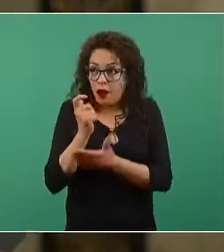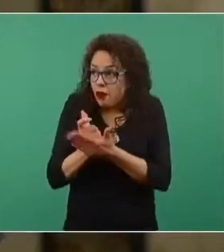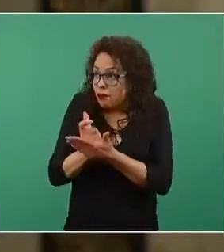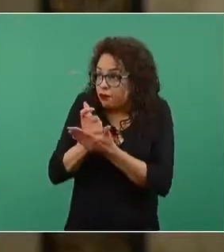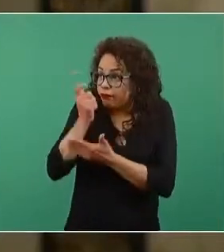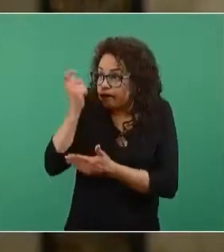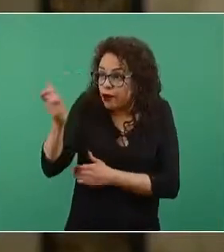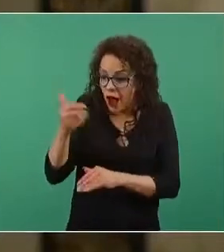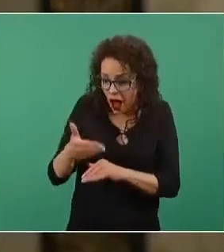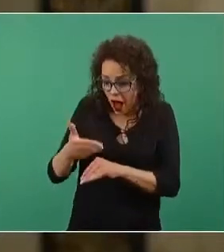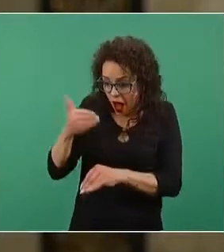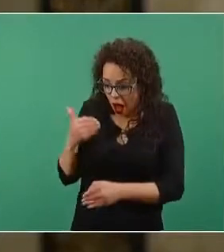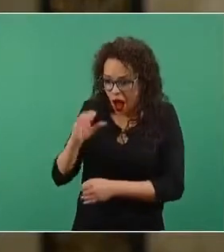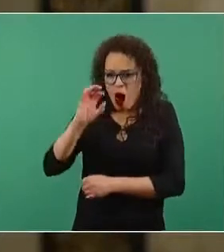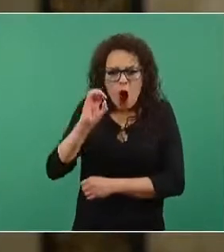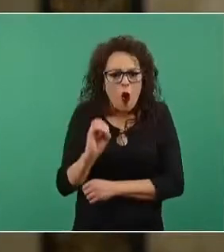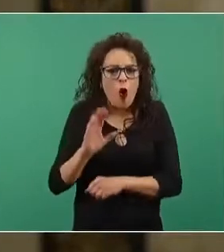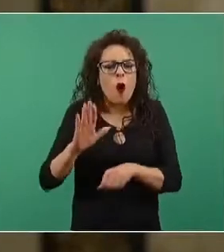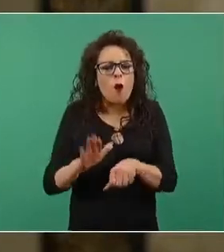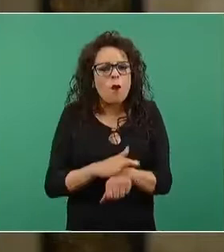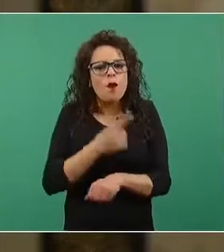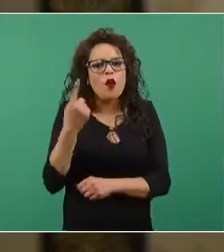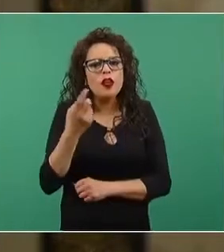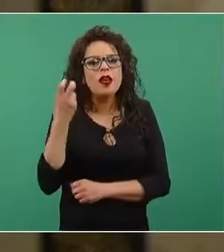por adelantado, o por qué este tipo de